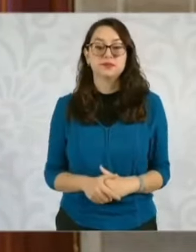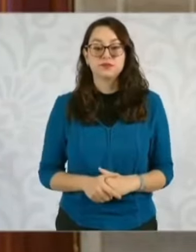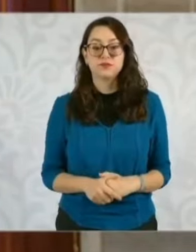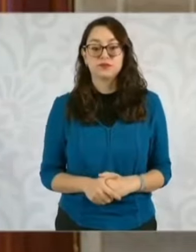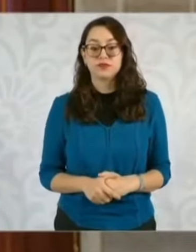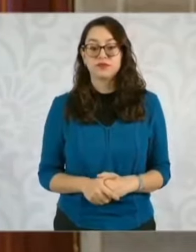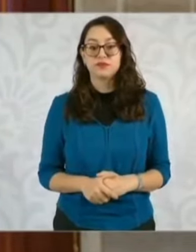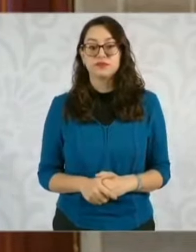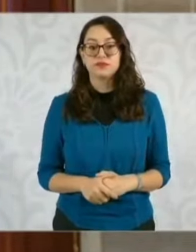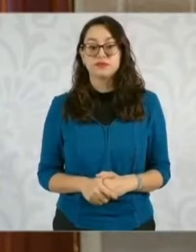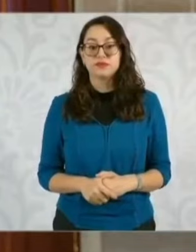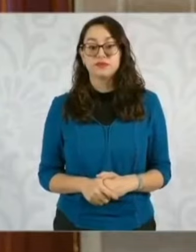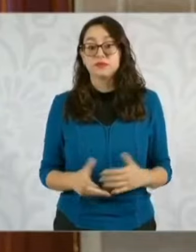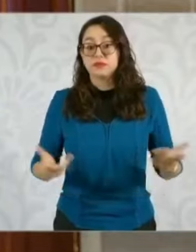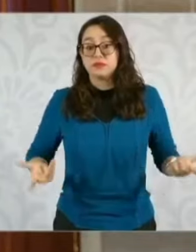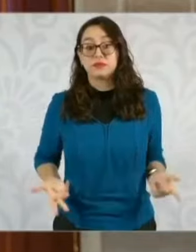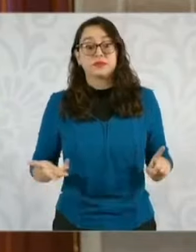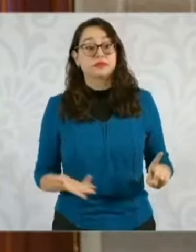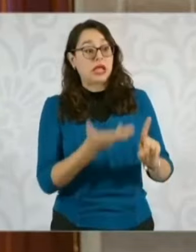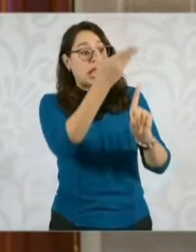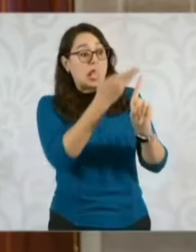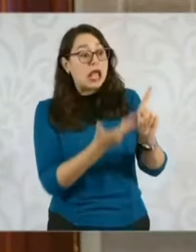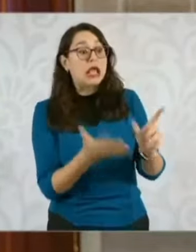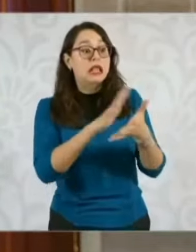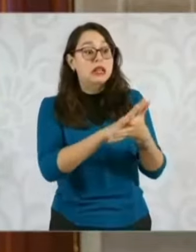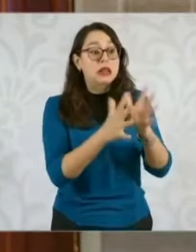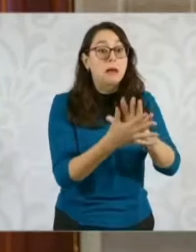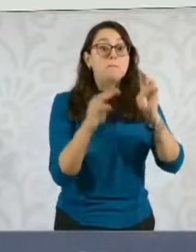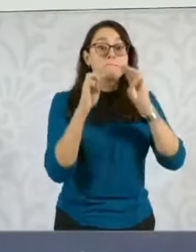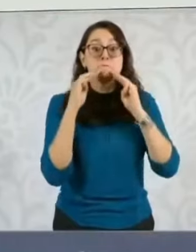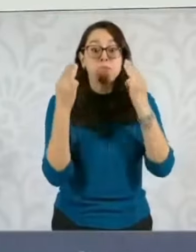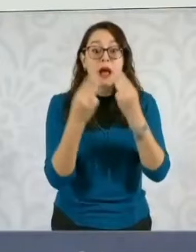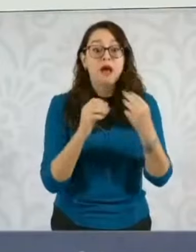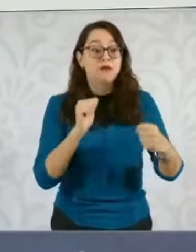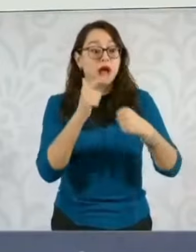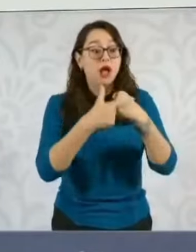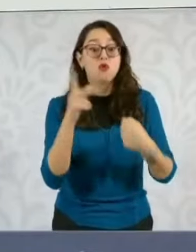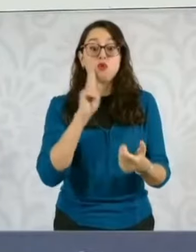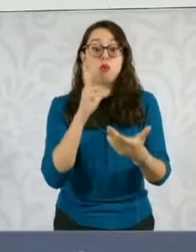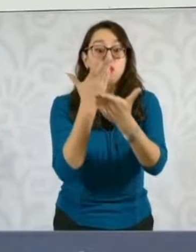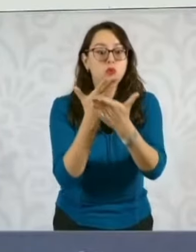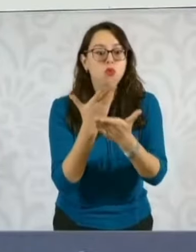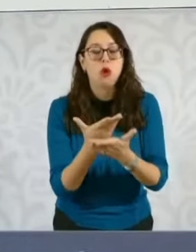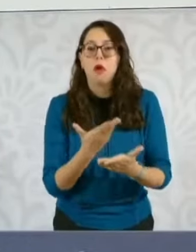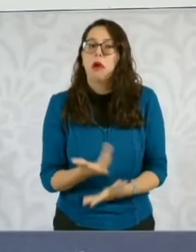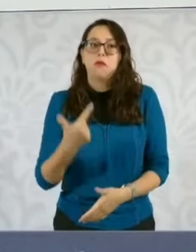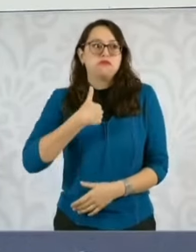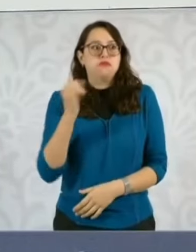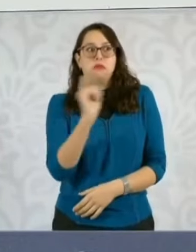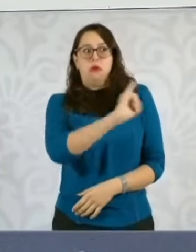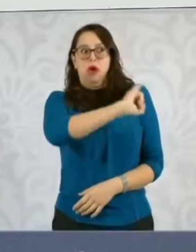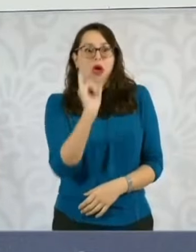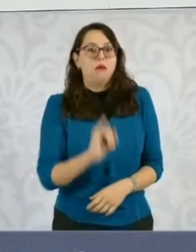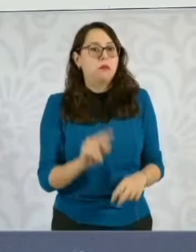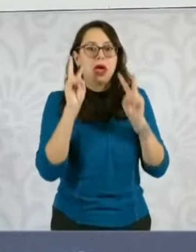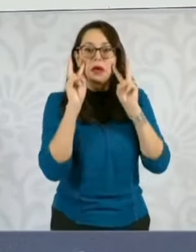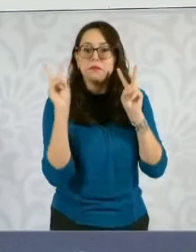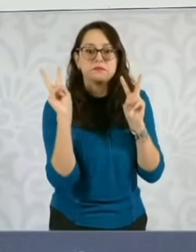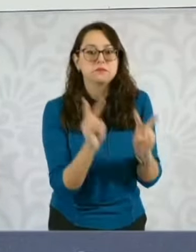Nunca tuve evidencia verificable que lo involucraba con actividades ilícitas. No he tenido acceso a las evidencias ni a los testimonios